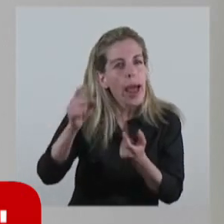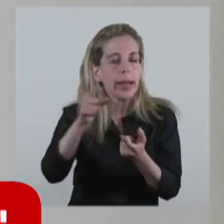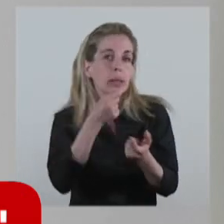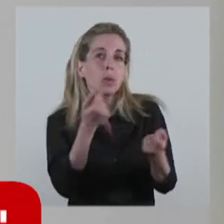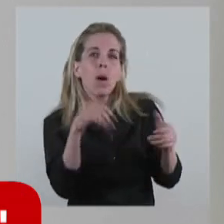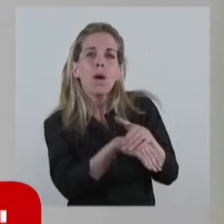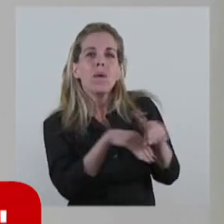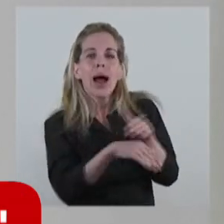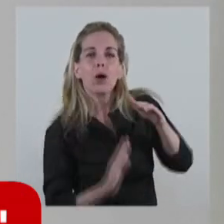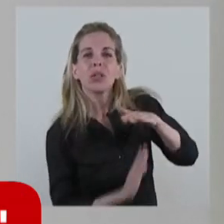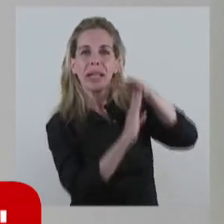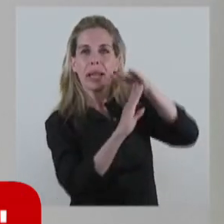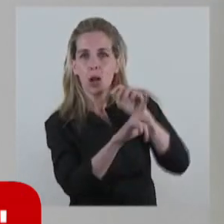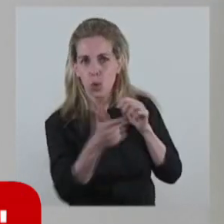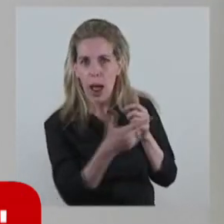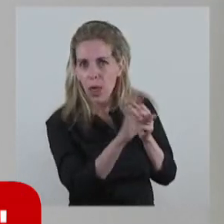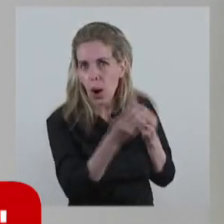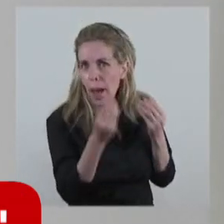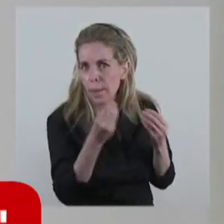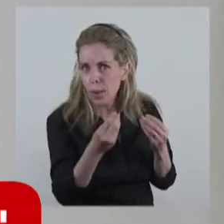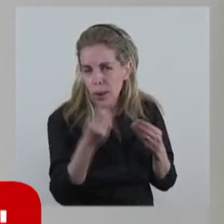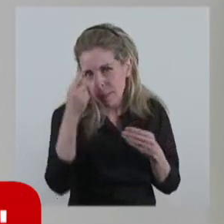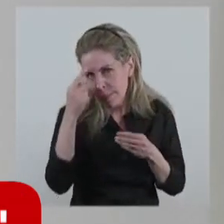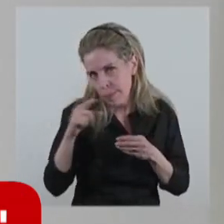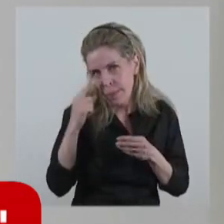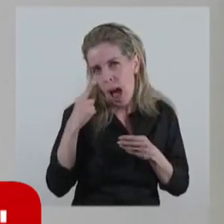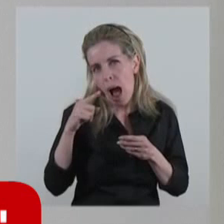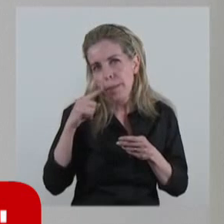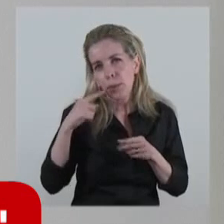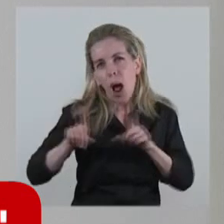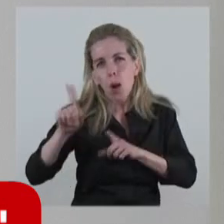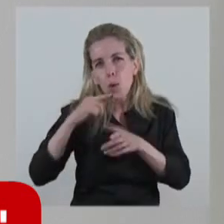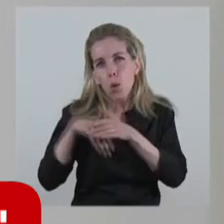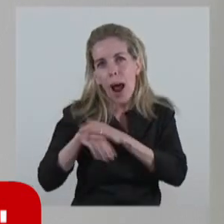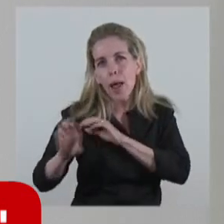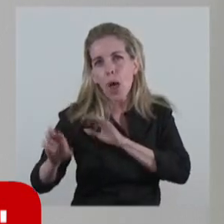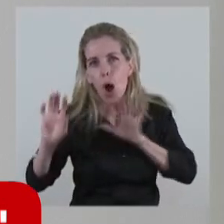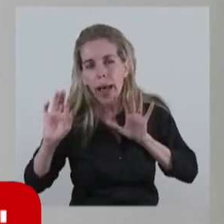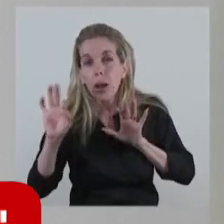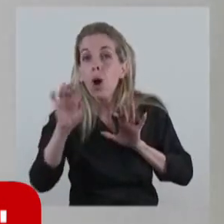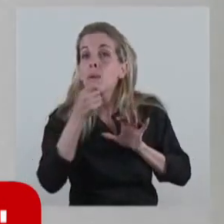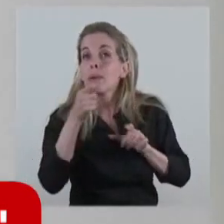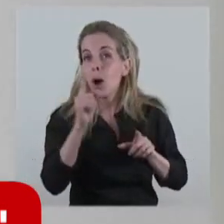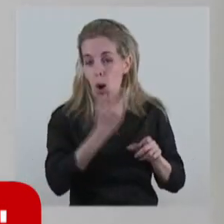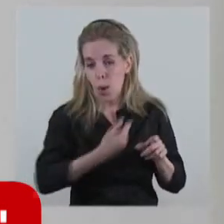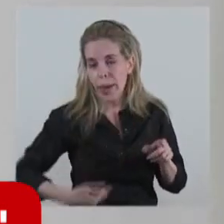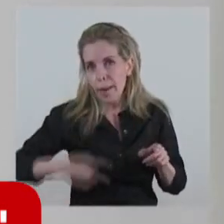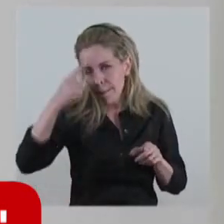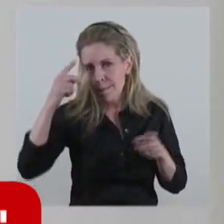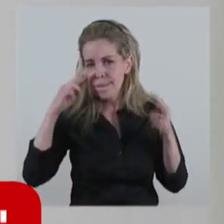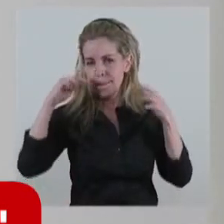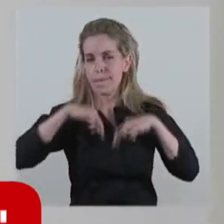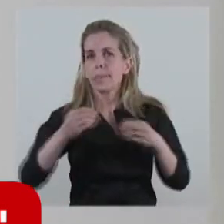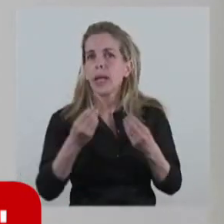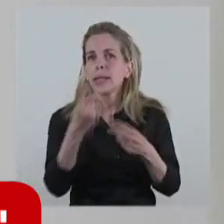Banco Central? Y por otra parte, si se hace algún tipo de autocrítica por parte del Gobierno a partir de las medidas que se tomaron hace 2